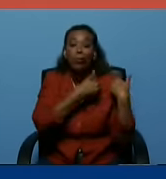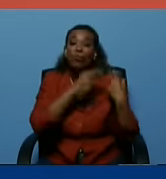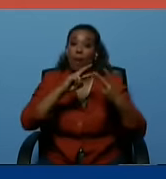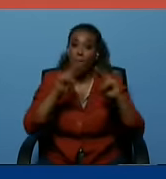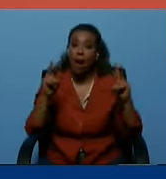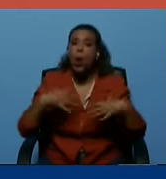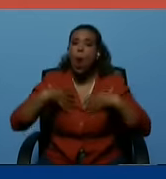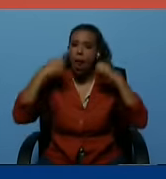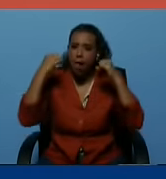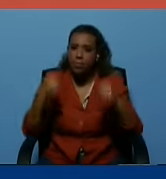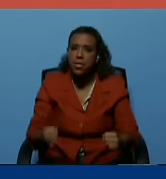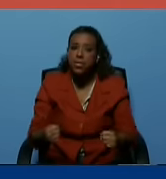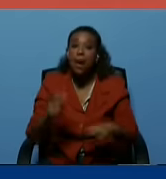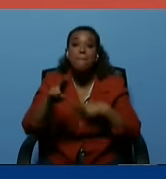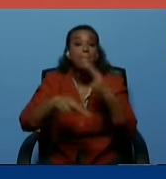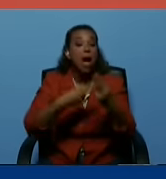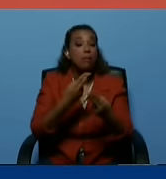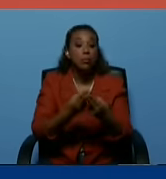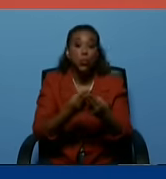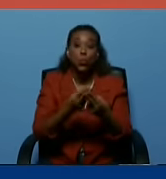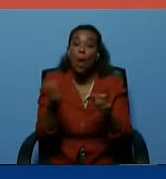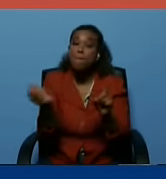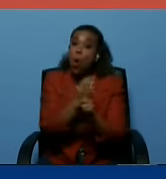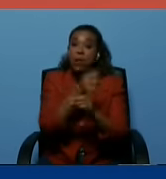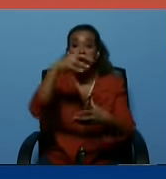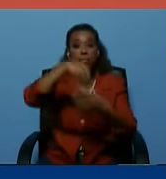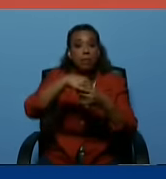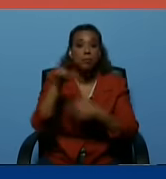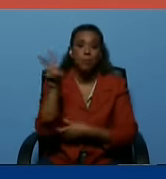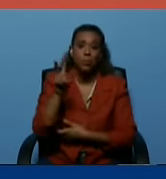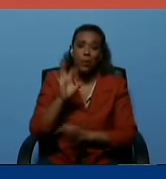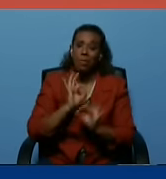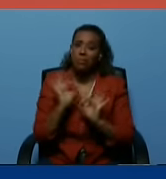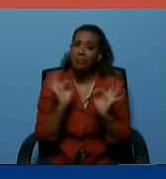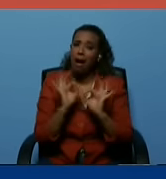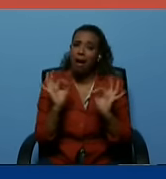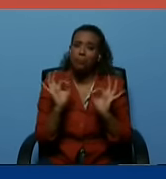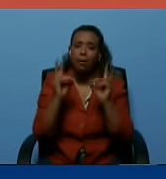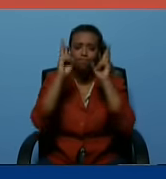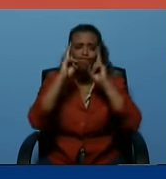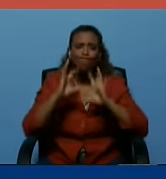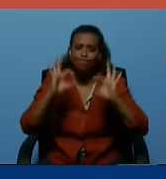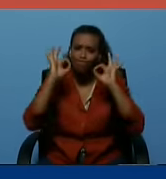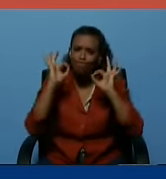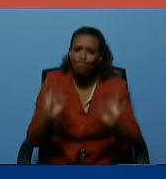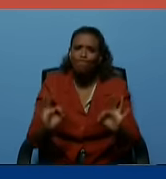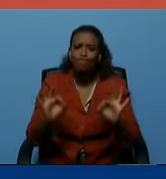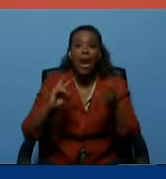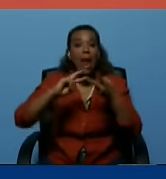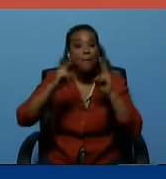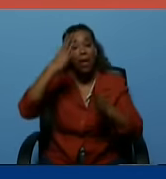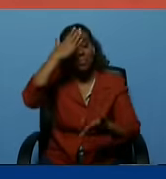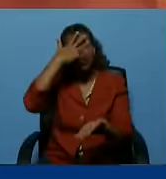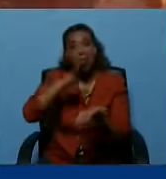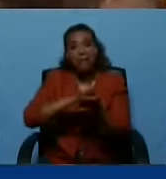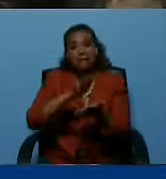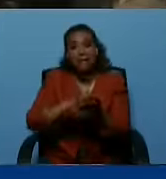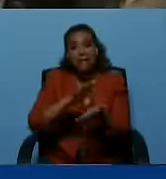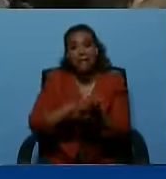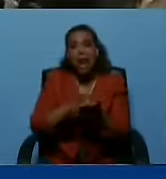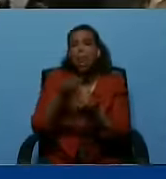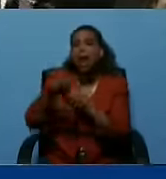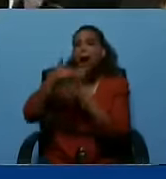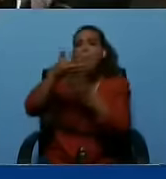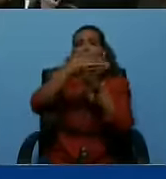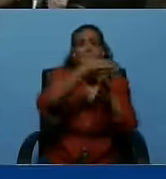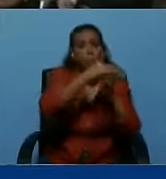absolutamente que más nunca violencia habrá en este país. Y garantizaré la paz, la tranquilidad, la